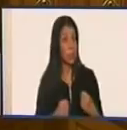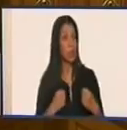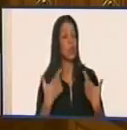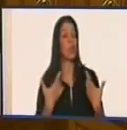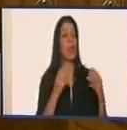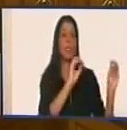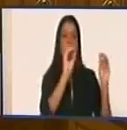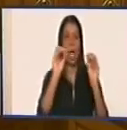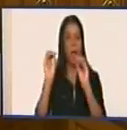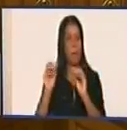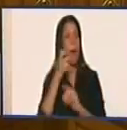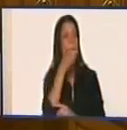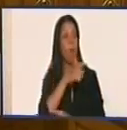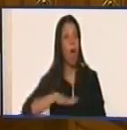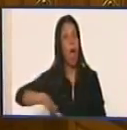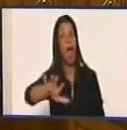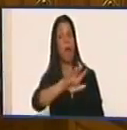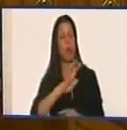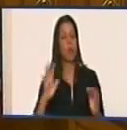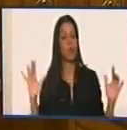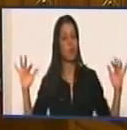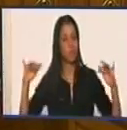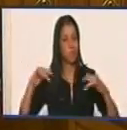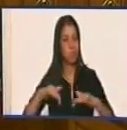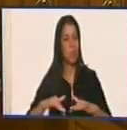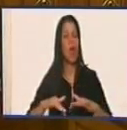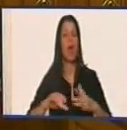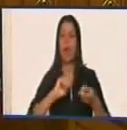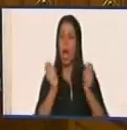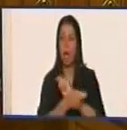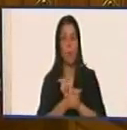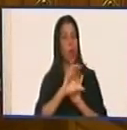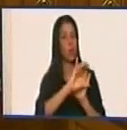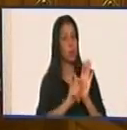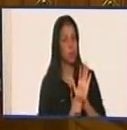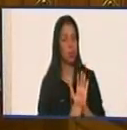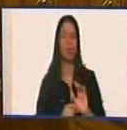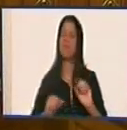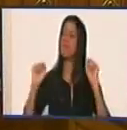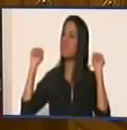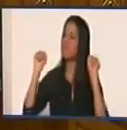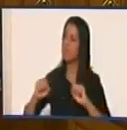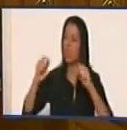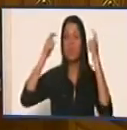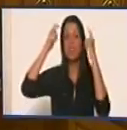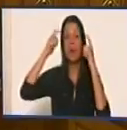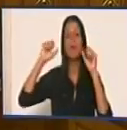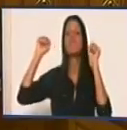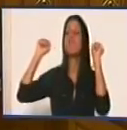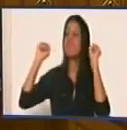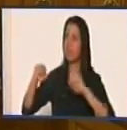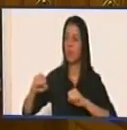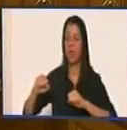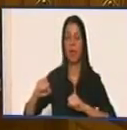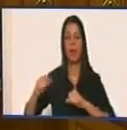una Asamblea Nacional Constituyente. Y Chávez le responde en la entrevista, y cito a Chávez.